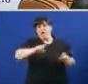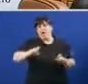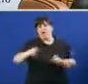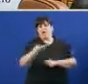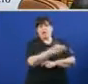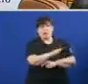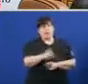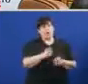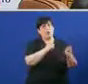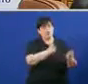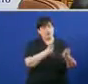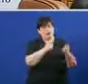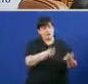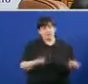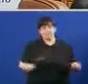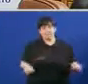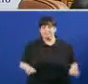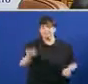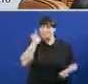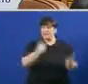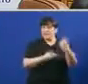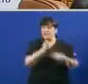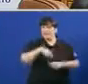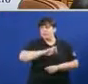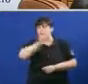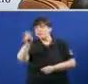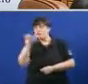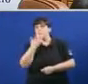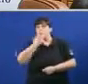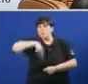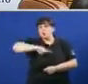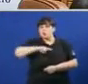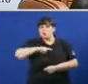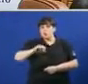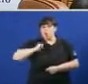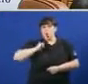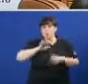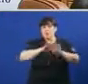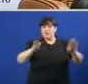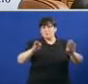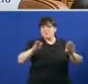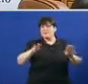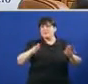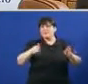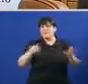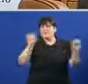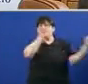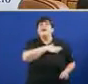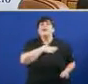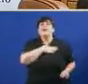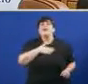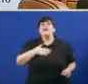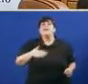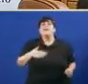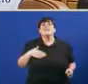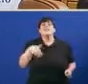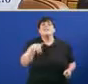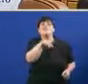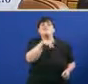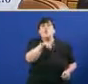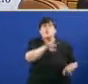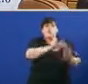datos. Mire, para que lle quede claro, o que nos defendemos en Povisa é que o Partido Popular cumpla as sentenzas judiciais e garanta e defenda os dereitos dos